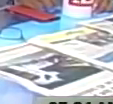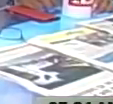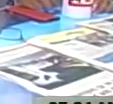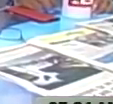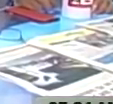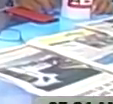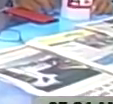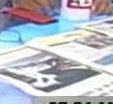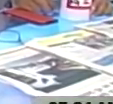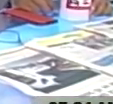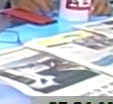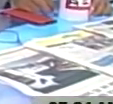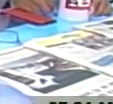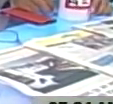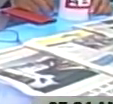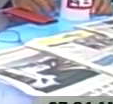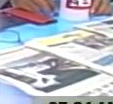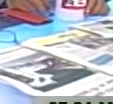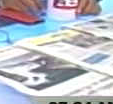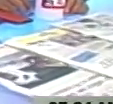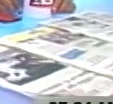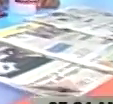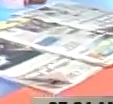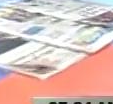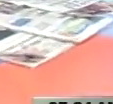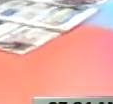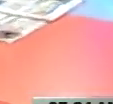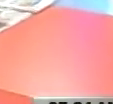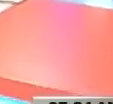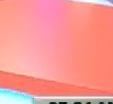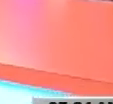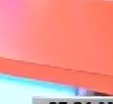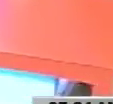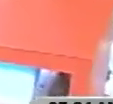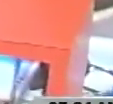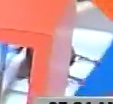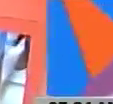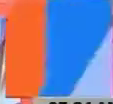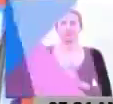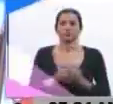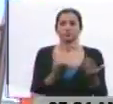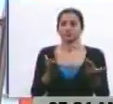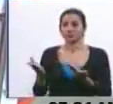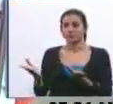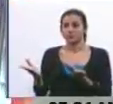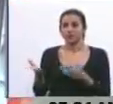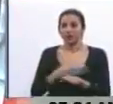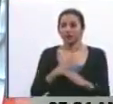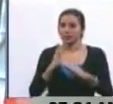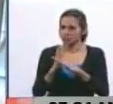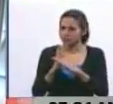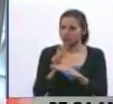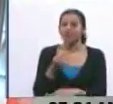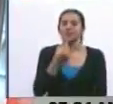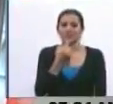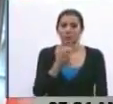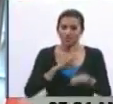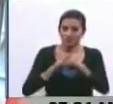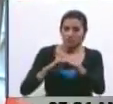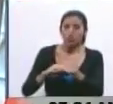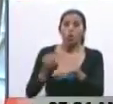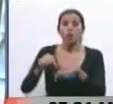Continuamos en este desayuno, Barry, ya con nuestra primera entrevista del día de hoy. Lo ven en pantalla y lo hacíamos referencia antes de ir para la pausa. Jacqueline Farías, presidenta de